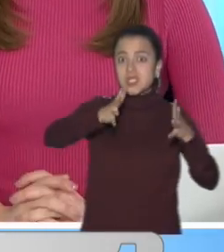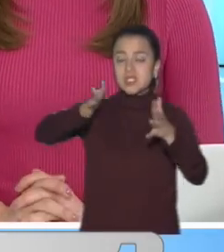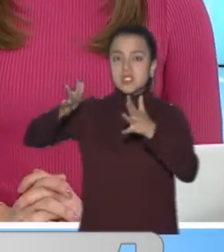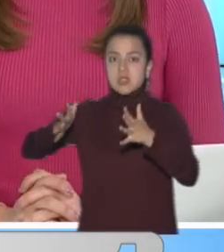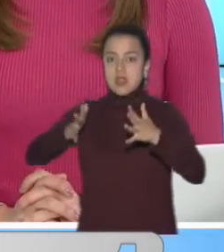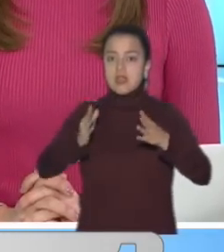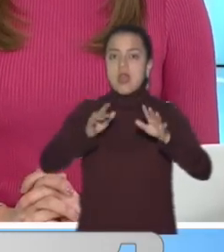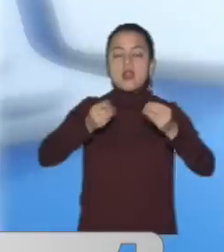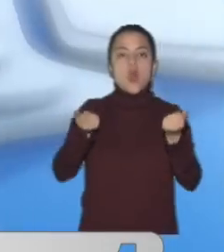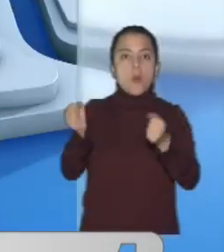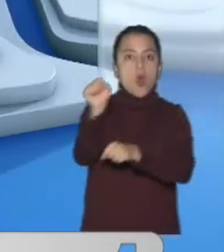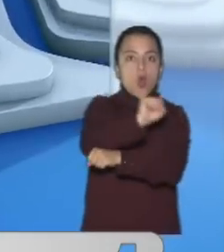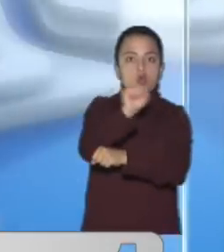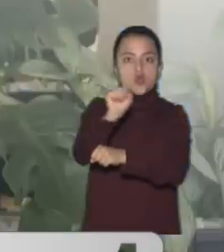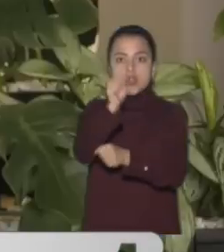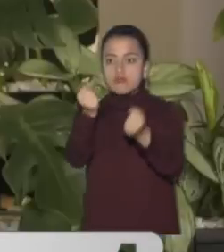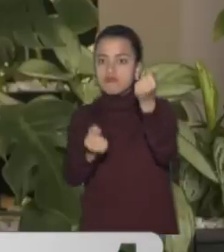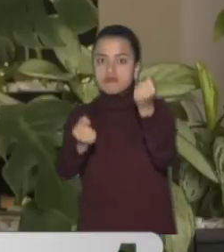es la sanción?